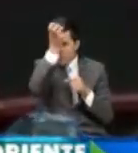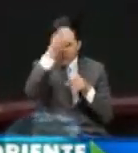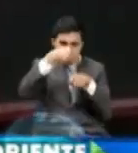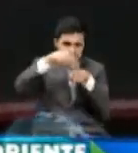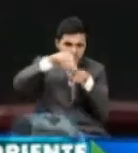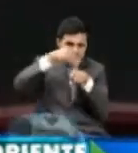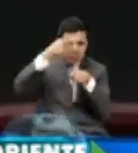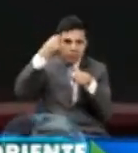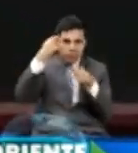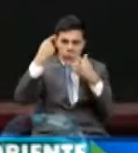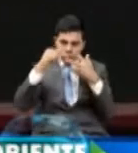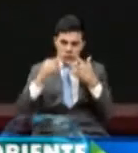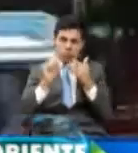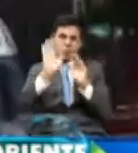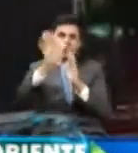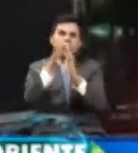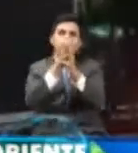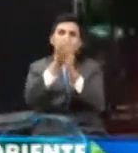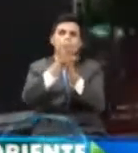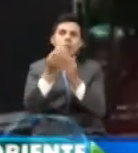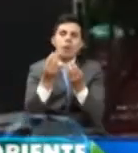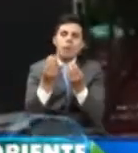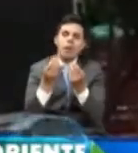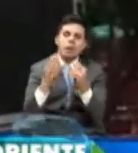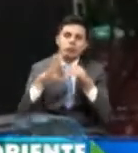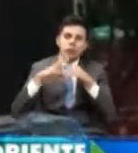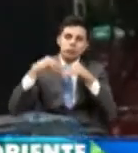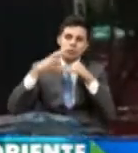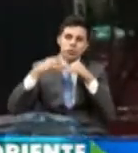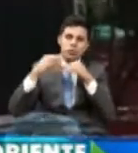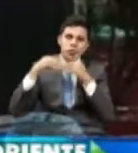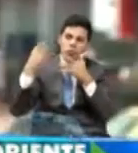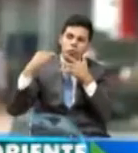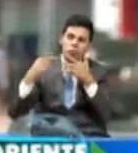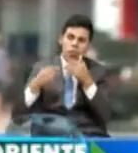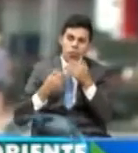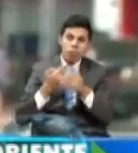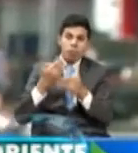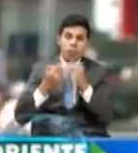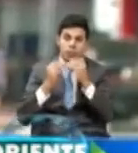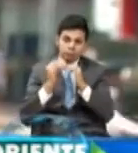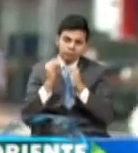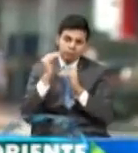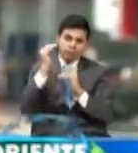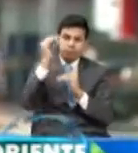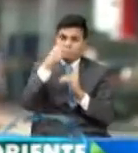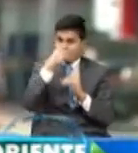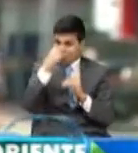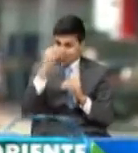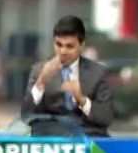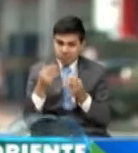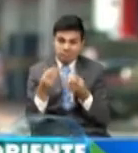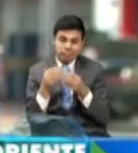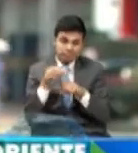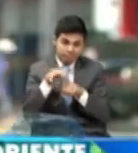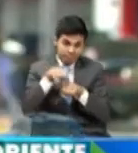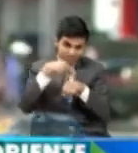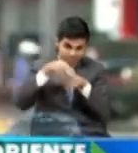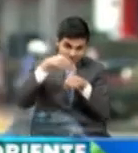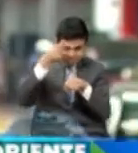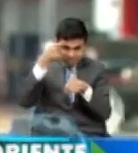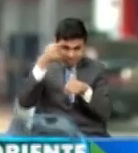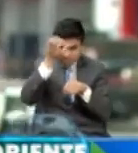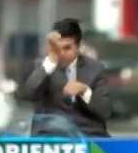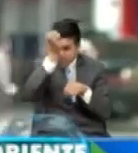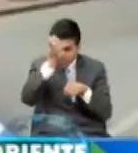aumento en la tasa o en el precio del dólar, que está aumentando los precios de ese mineral. Más detalles en el siguiente